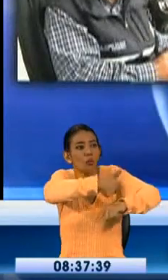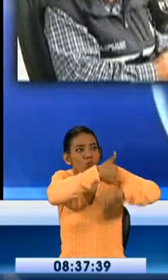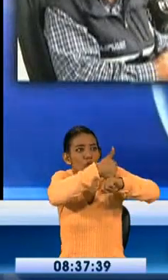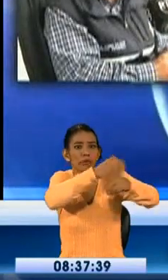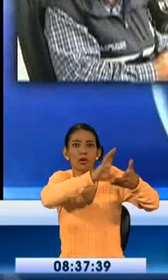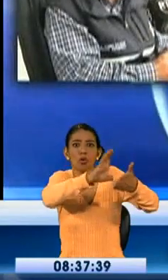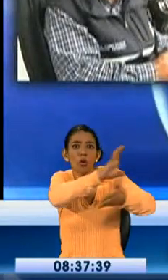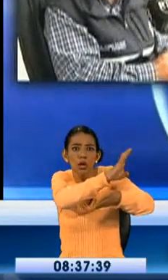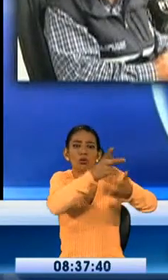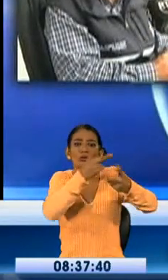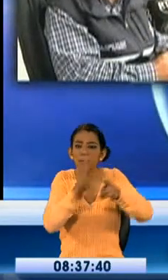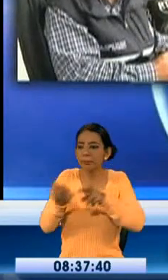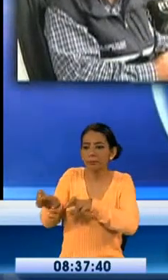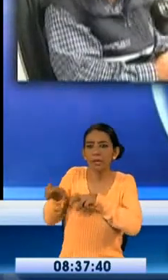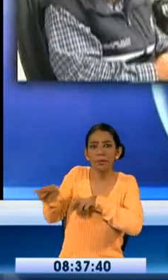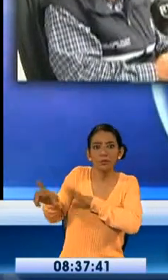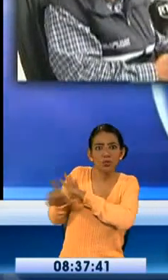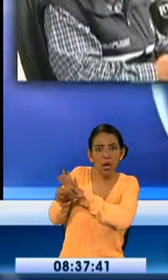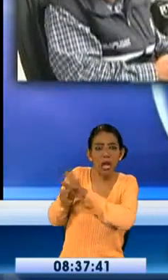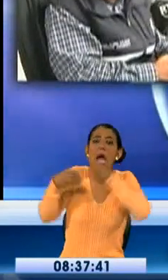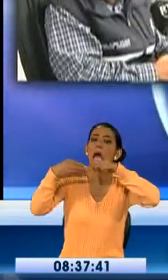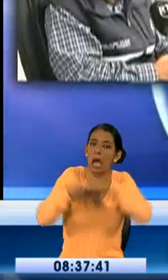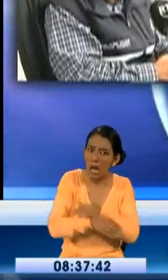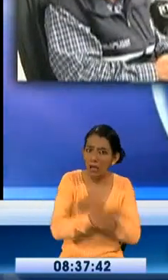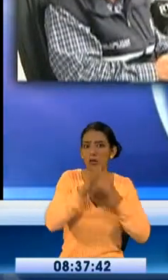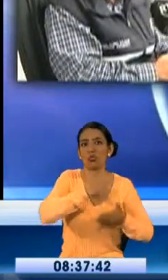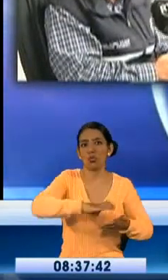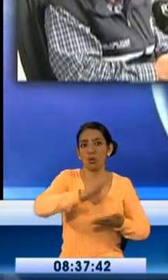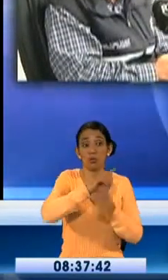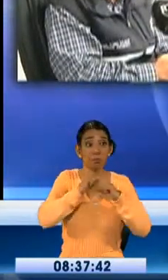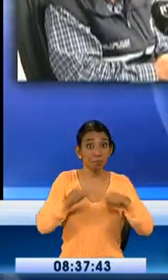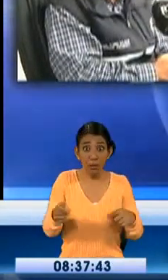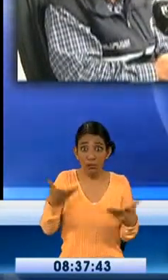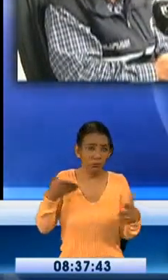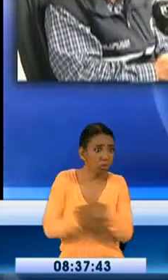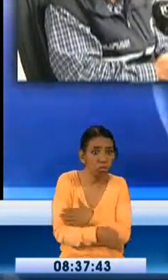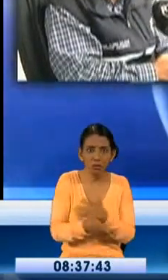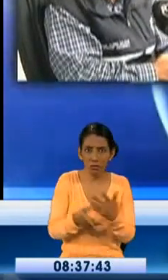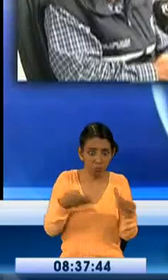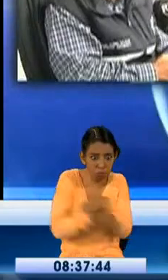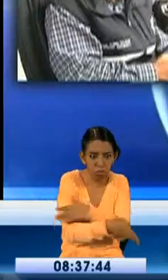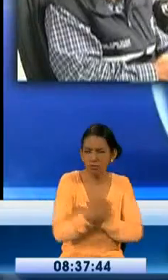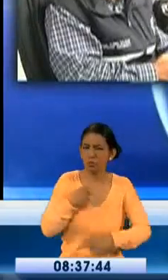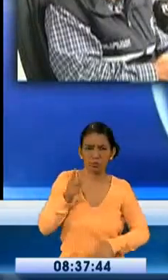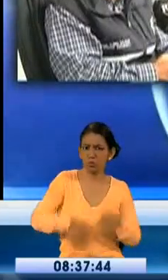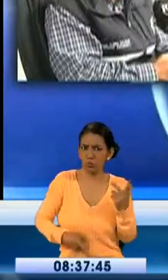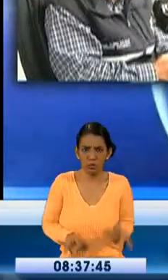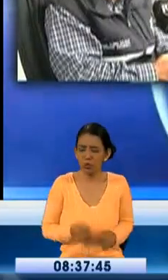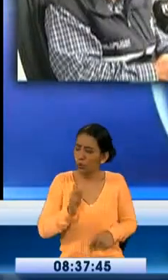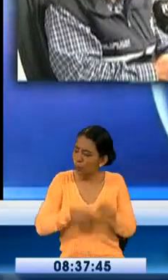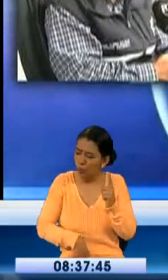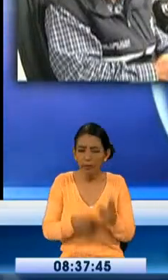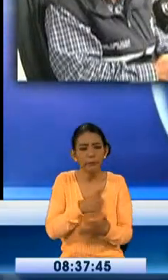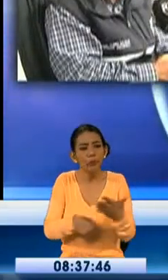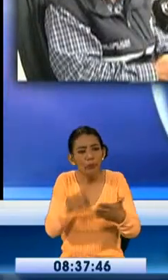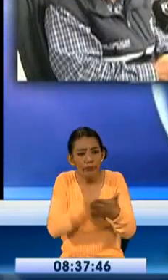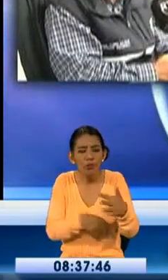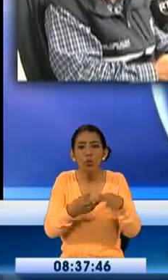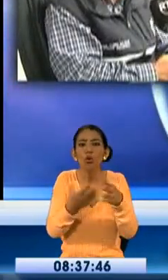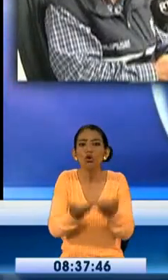las autorizaciones legales pertinentes. Pero en ningún caso nosotros tenemos la facultad de requisar o de